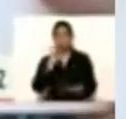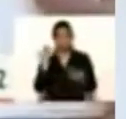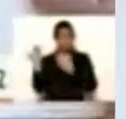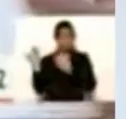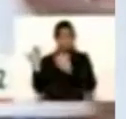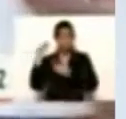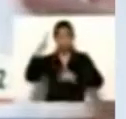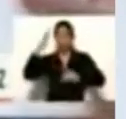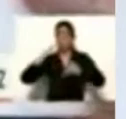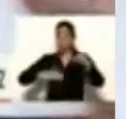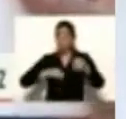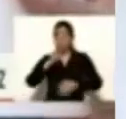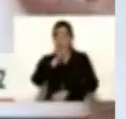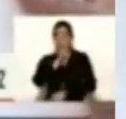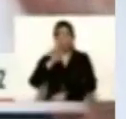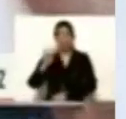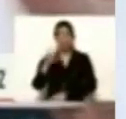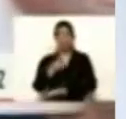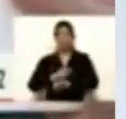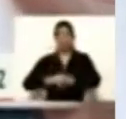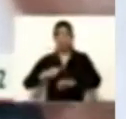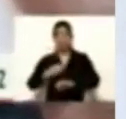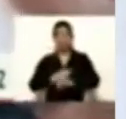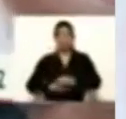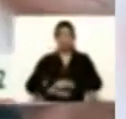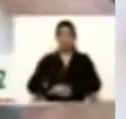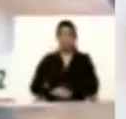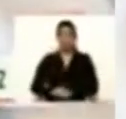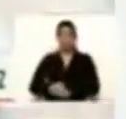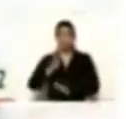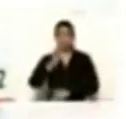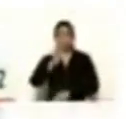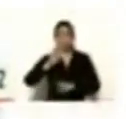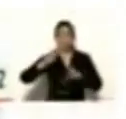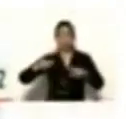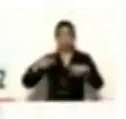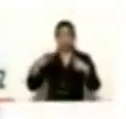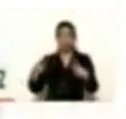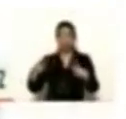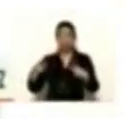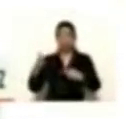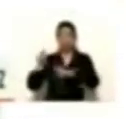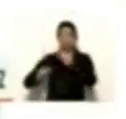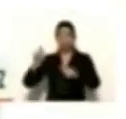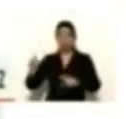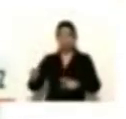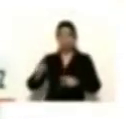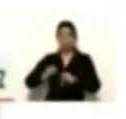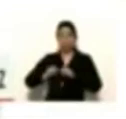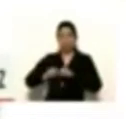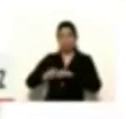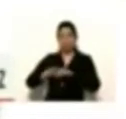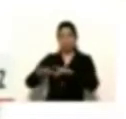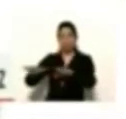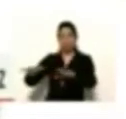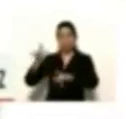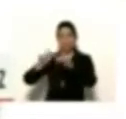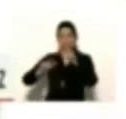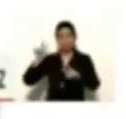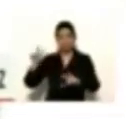las últimas 24 horas 4 nuevos casos, 4 nuevas